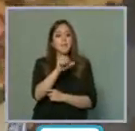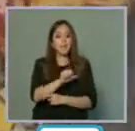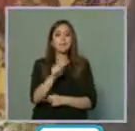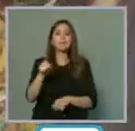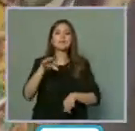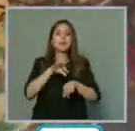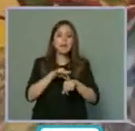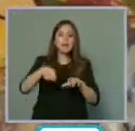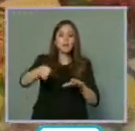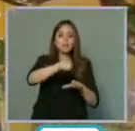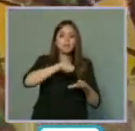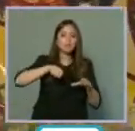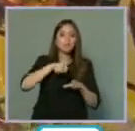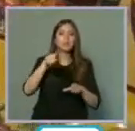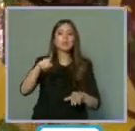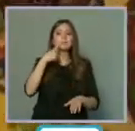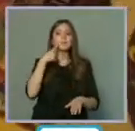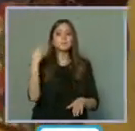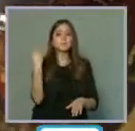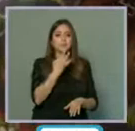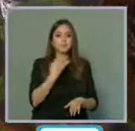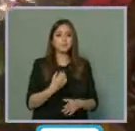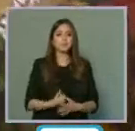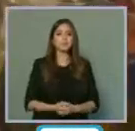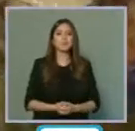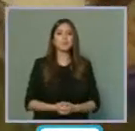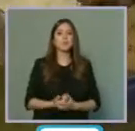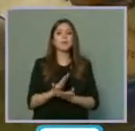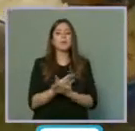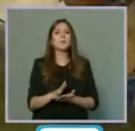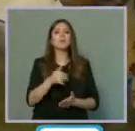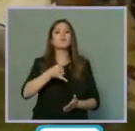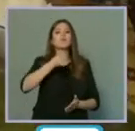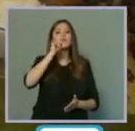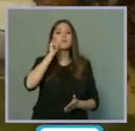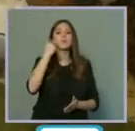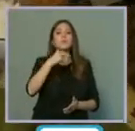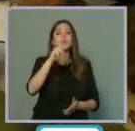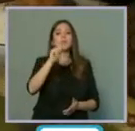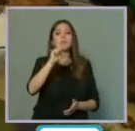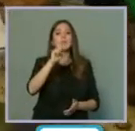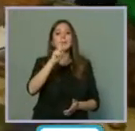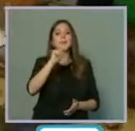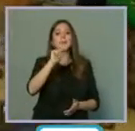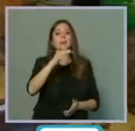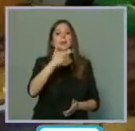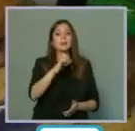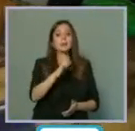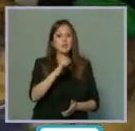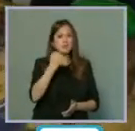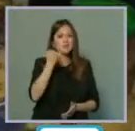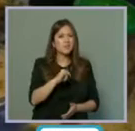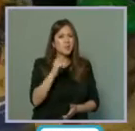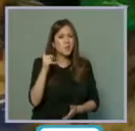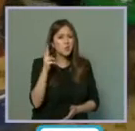crema y con esta salsa, sale muy rico. Y luego la bebida. Un tepachito. Si hay tepache en Rusia, no hay Sí, tepache.